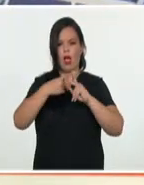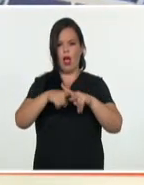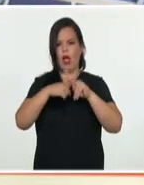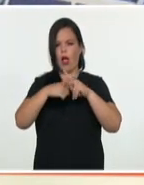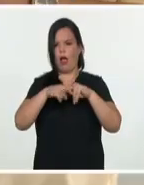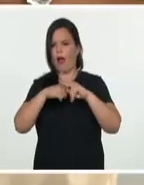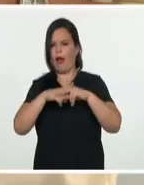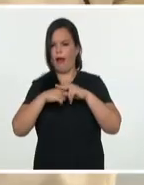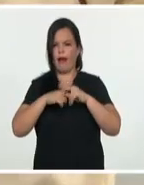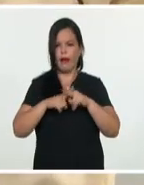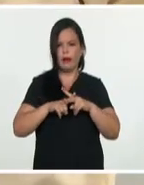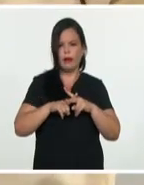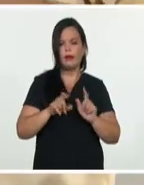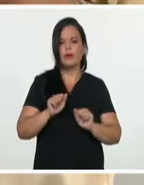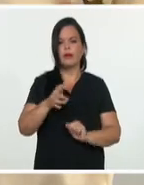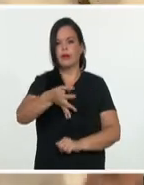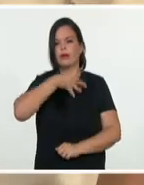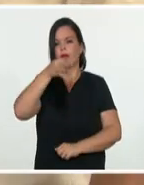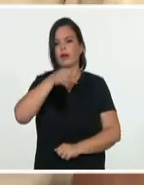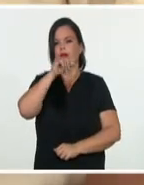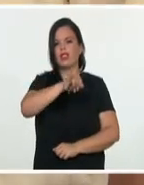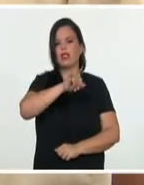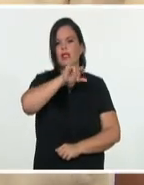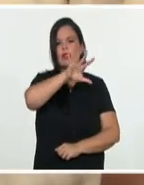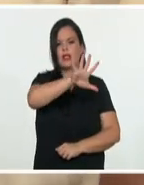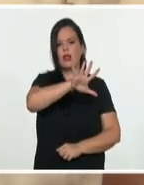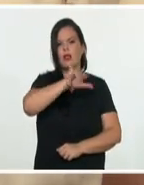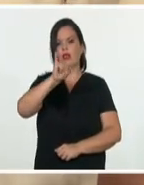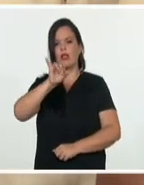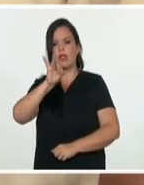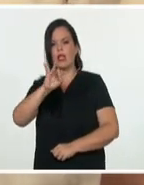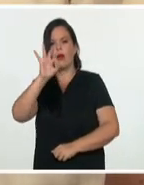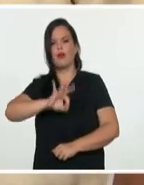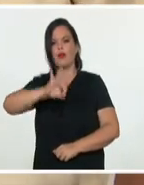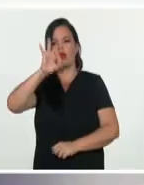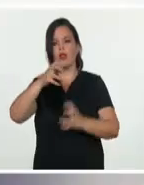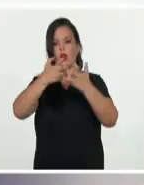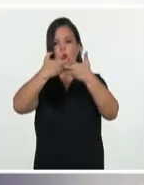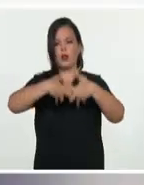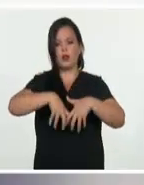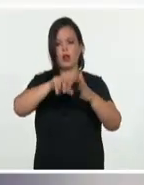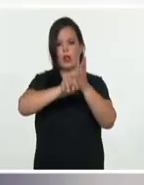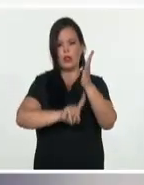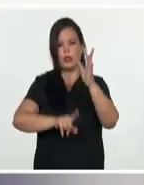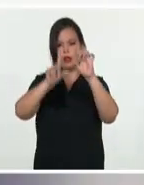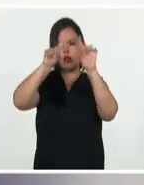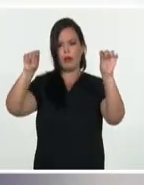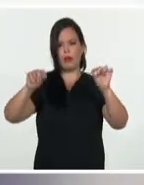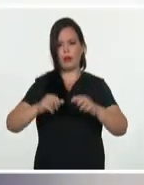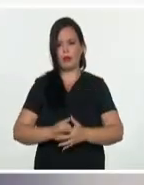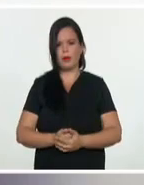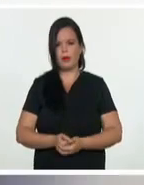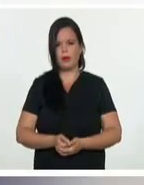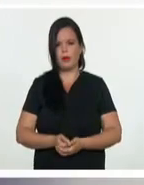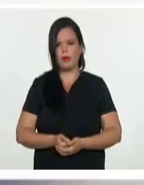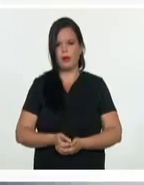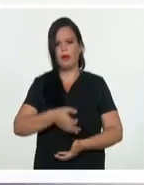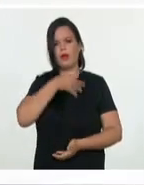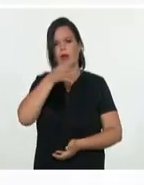representa entre el 65 y el 67% de la generación del país. No debe haber afectación al servicio en el día de